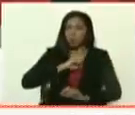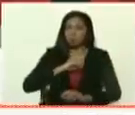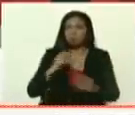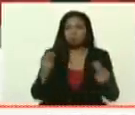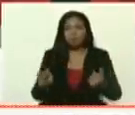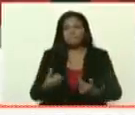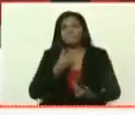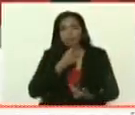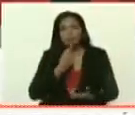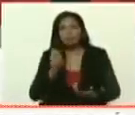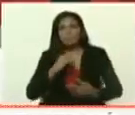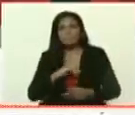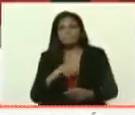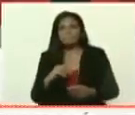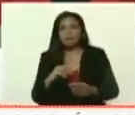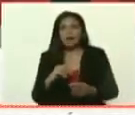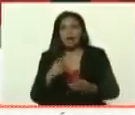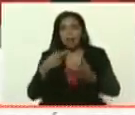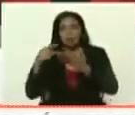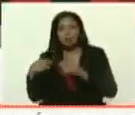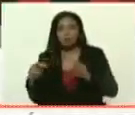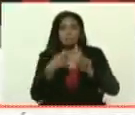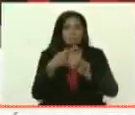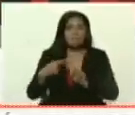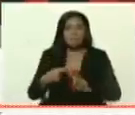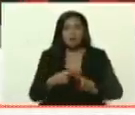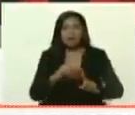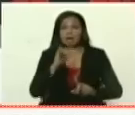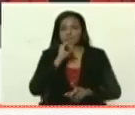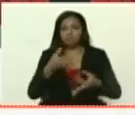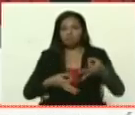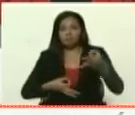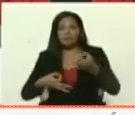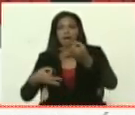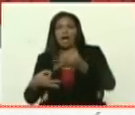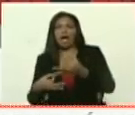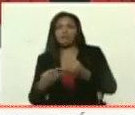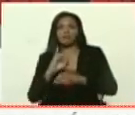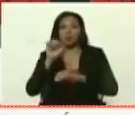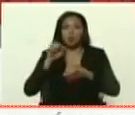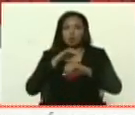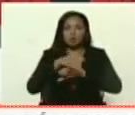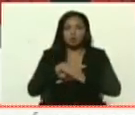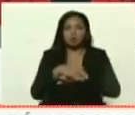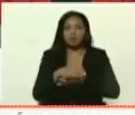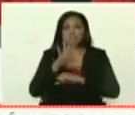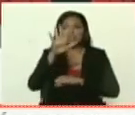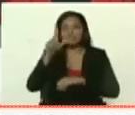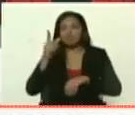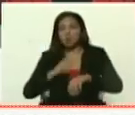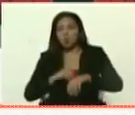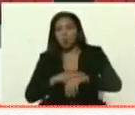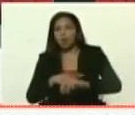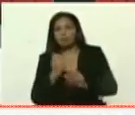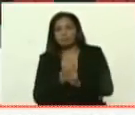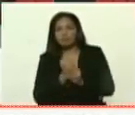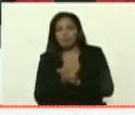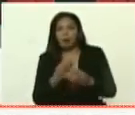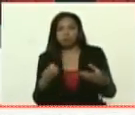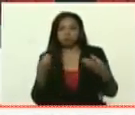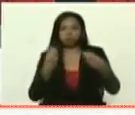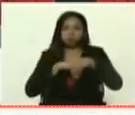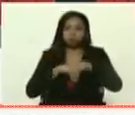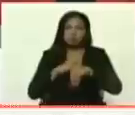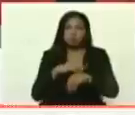optimista. El informe que me ha dado el ministro Jorge Rodríguez, soy optimista. Hoy tuvieron una sesión de 5 horas. Y